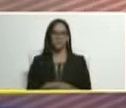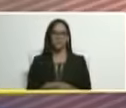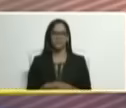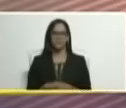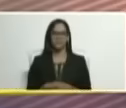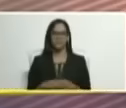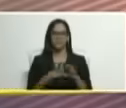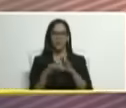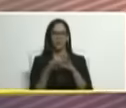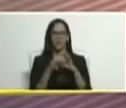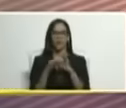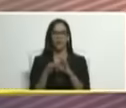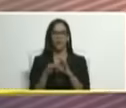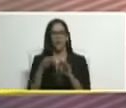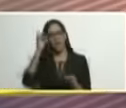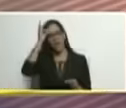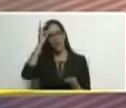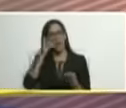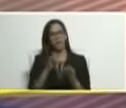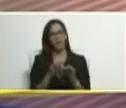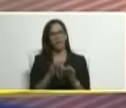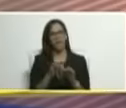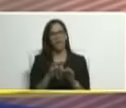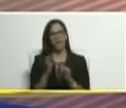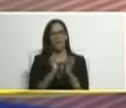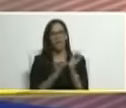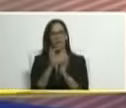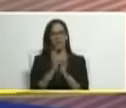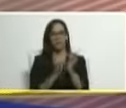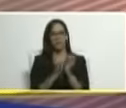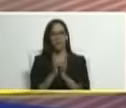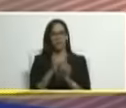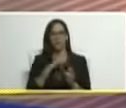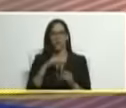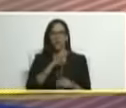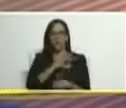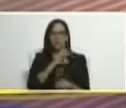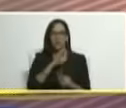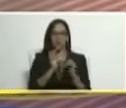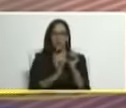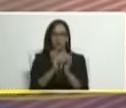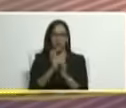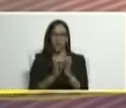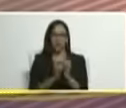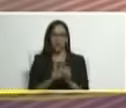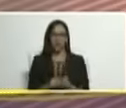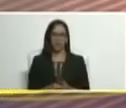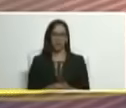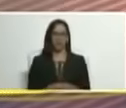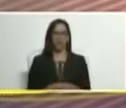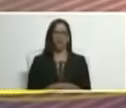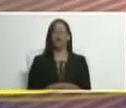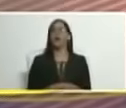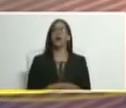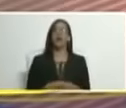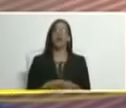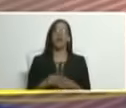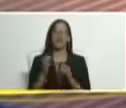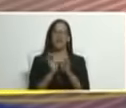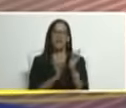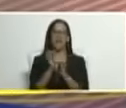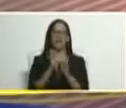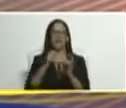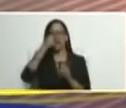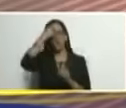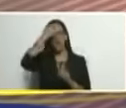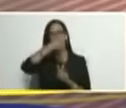Nos une la fe infinita en Jesús de Nazaret, nuestro Señor Jesucristo, en el Cristo de los pueblos,